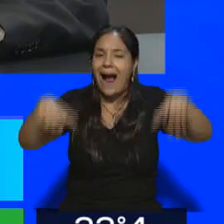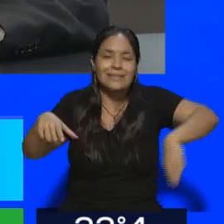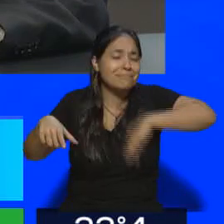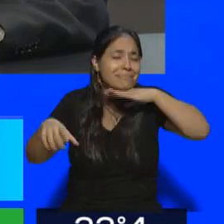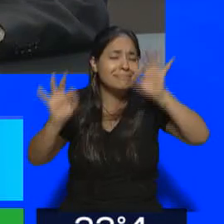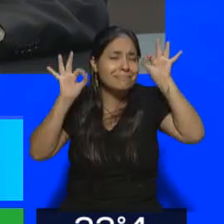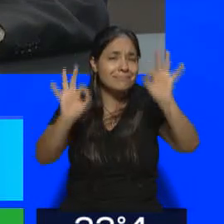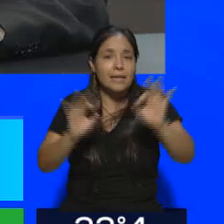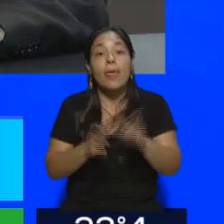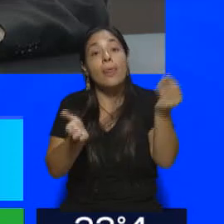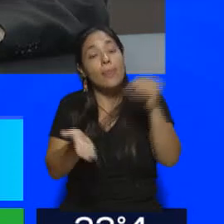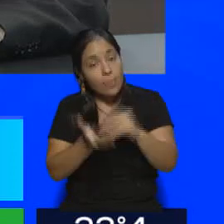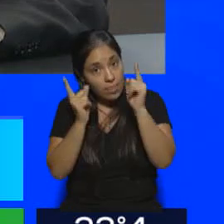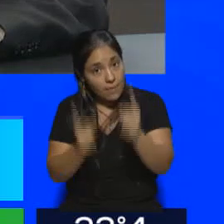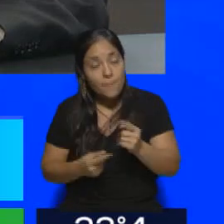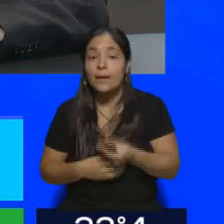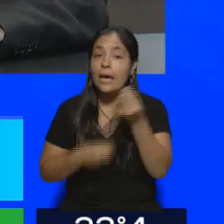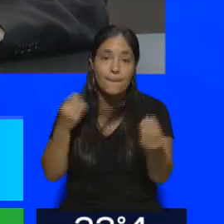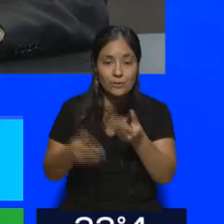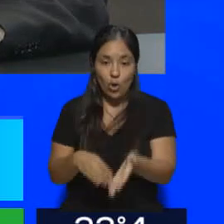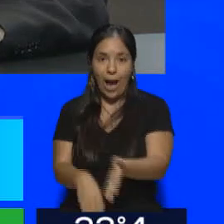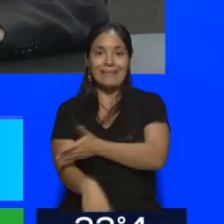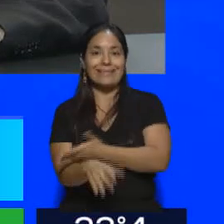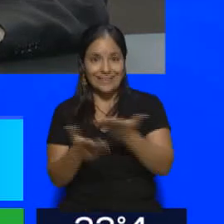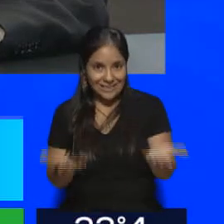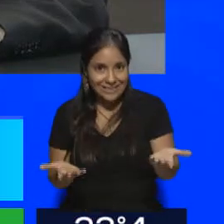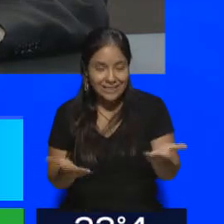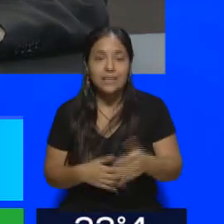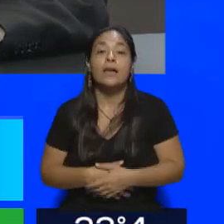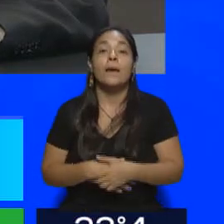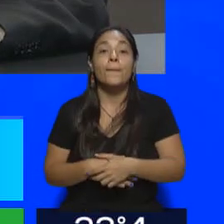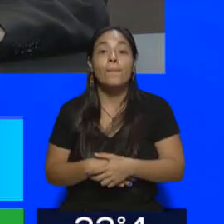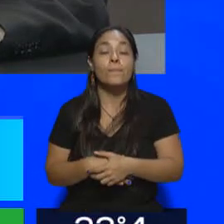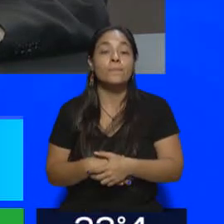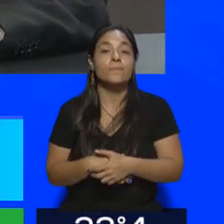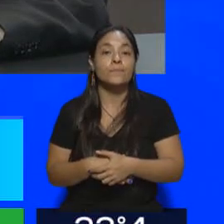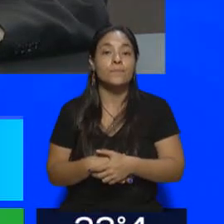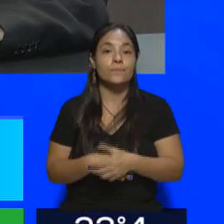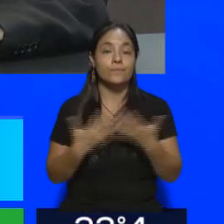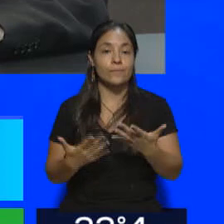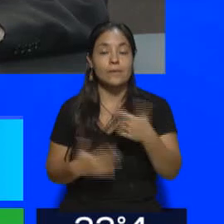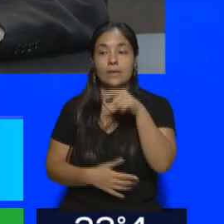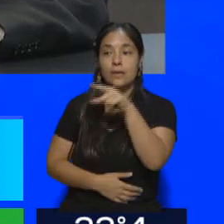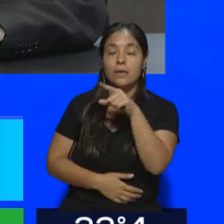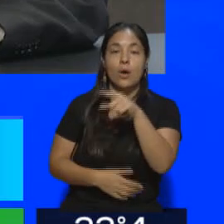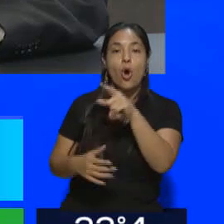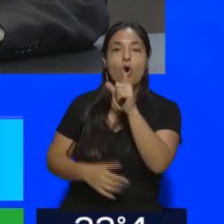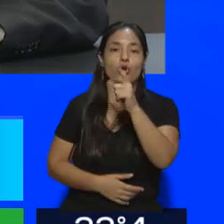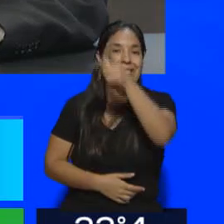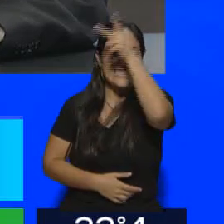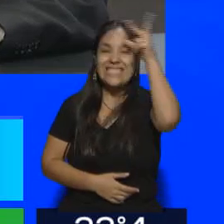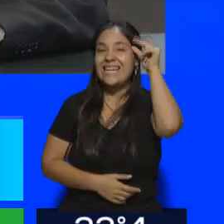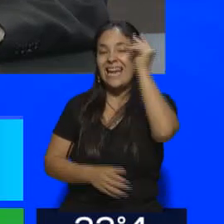total, pero también lo que se vivió en las horas previas con la presencia de simpatizantes del